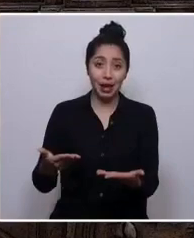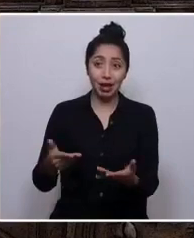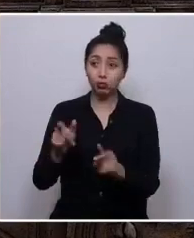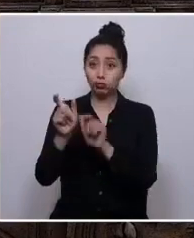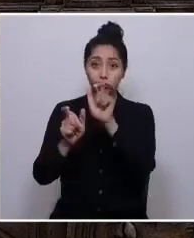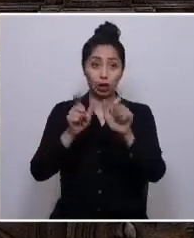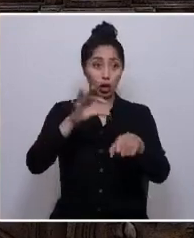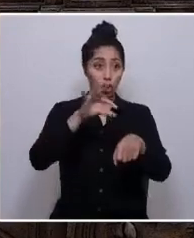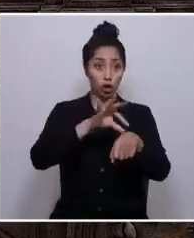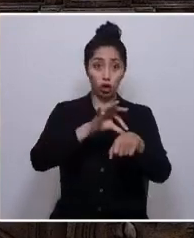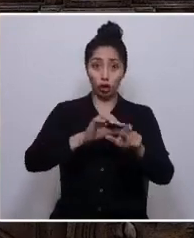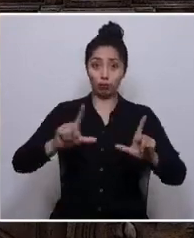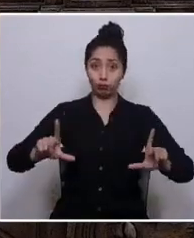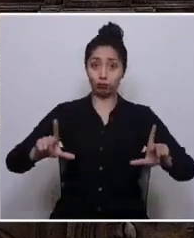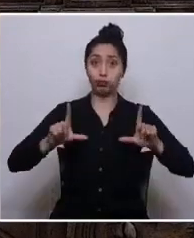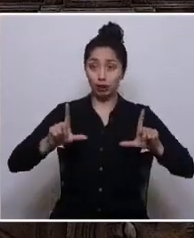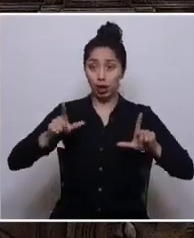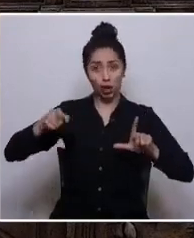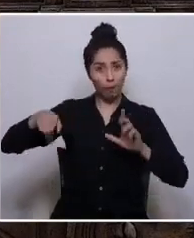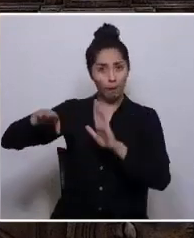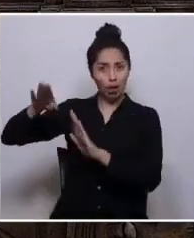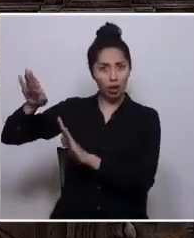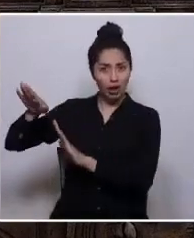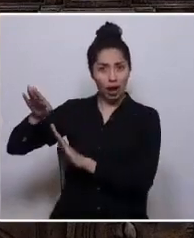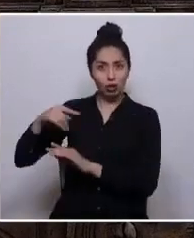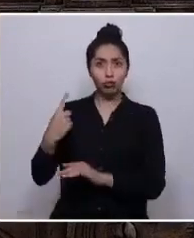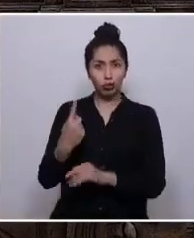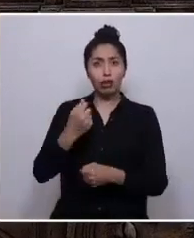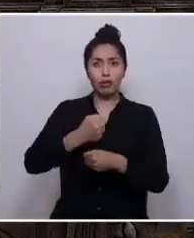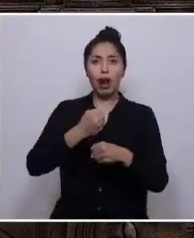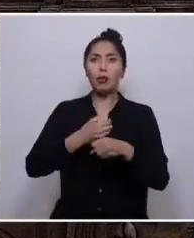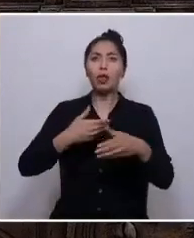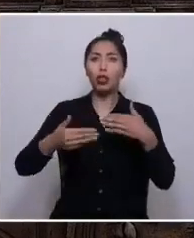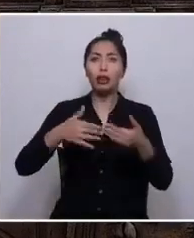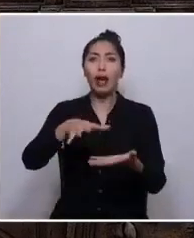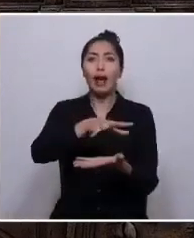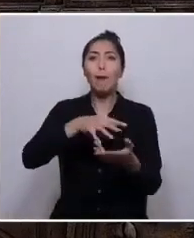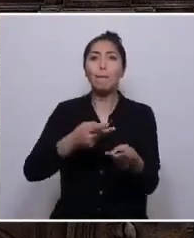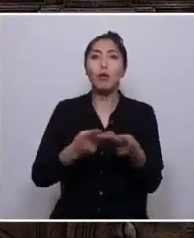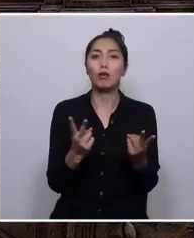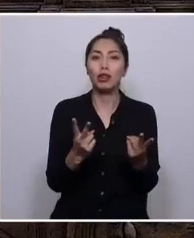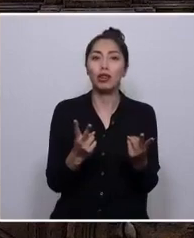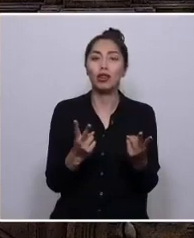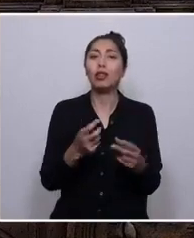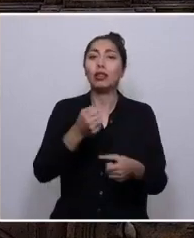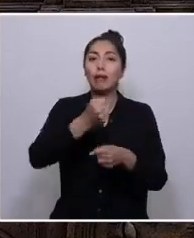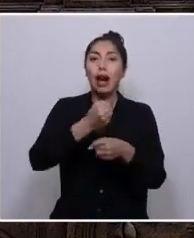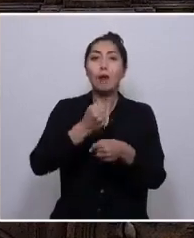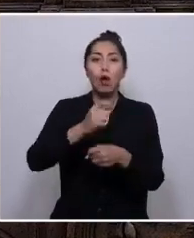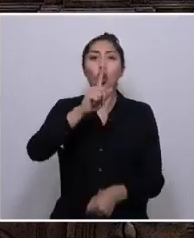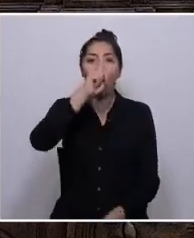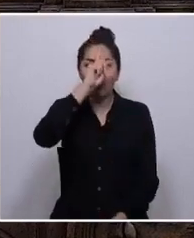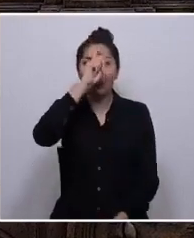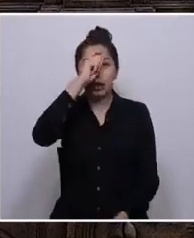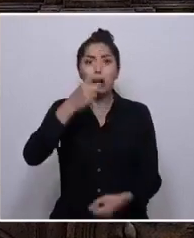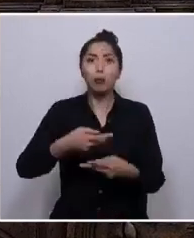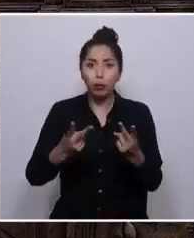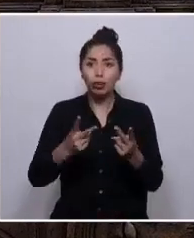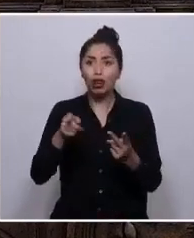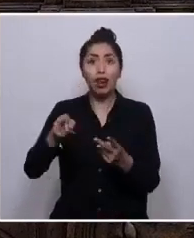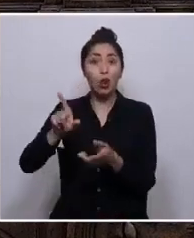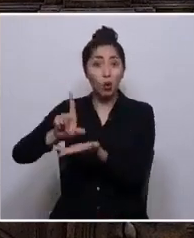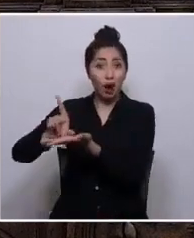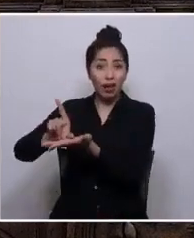egresadas en su mayoría trabajamos en el sector público trabajamos en hospitales lugares olvidados por el estado